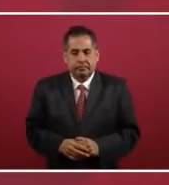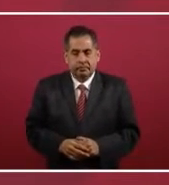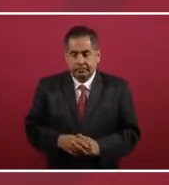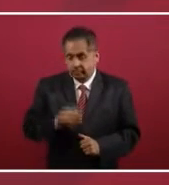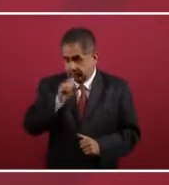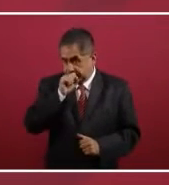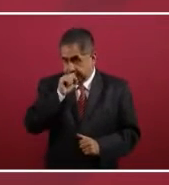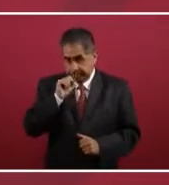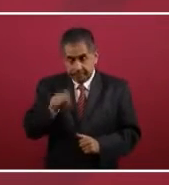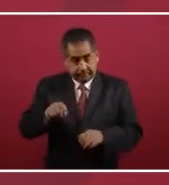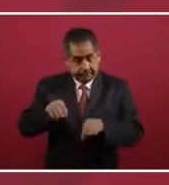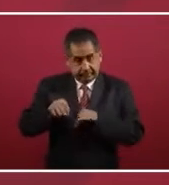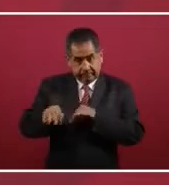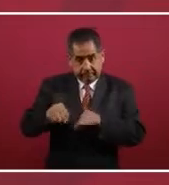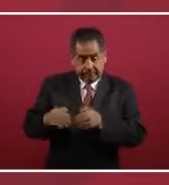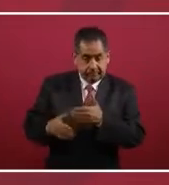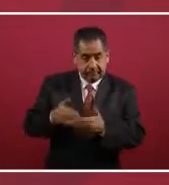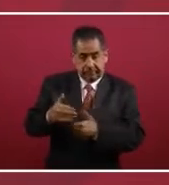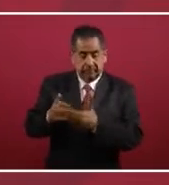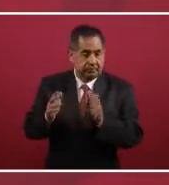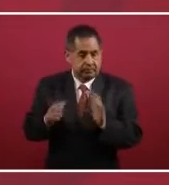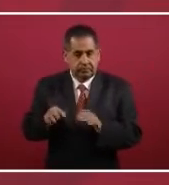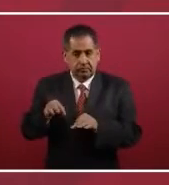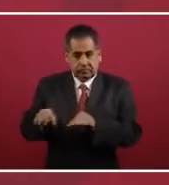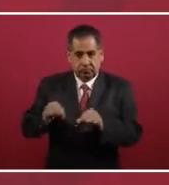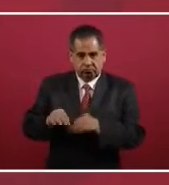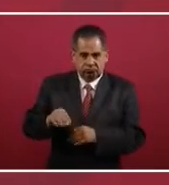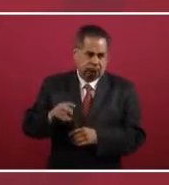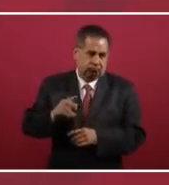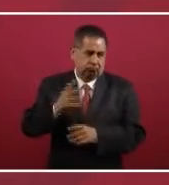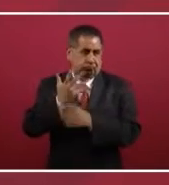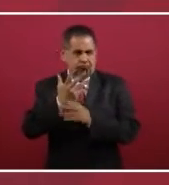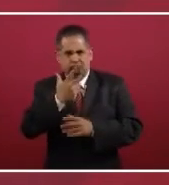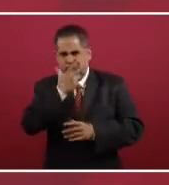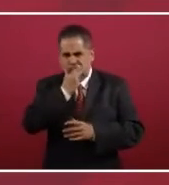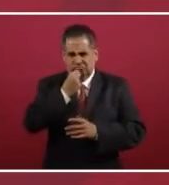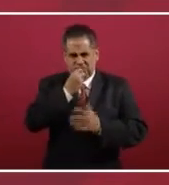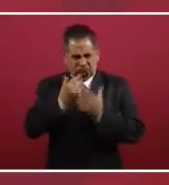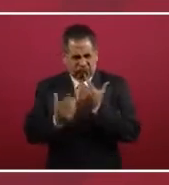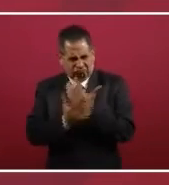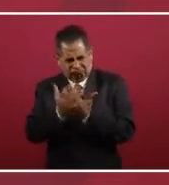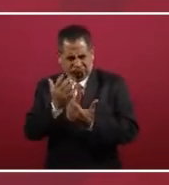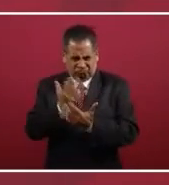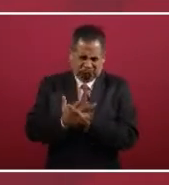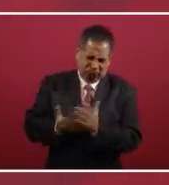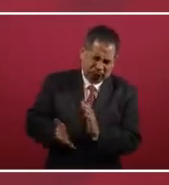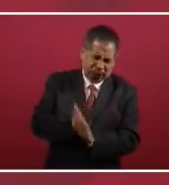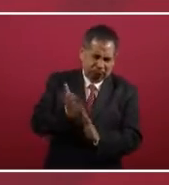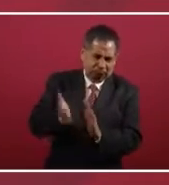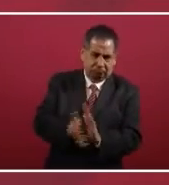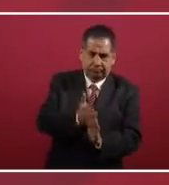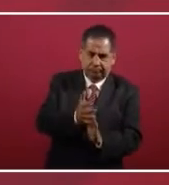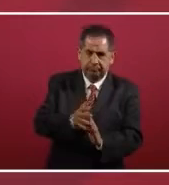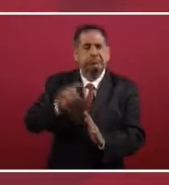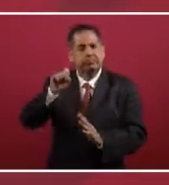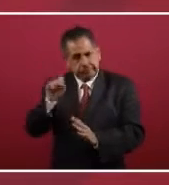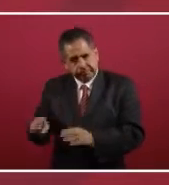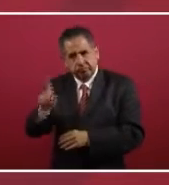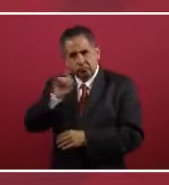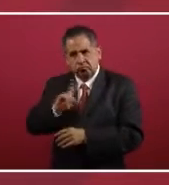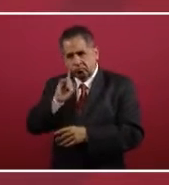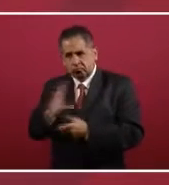En ese trabajo, que podría decir es de los hombres, es hacer un camino, bueno, ahí están